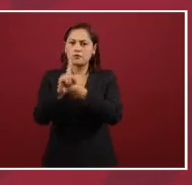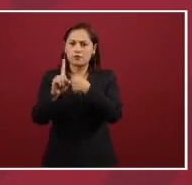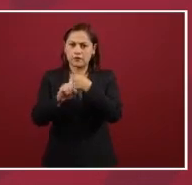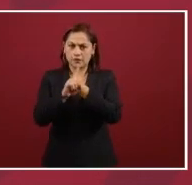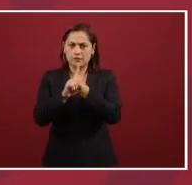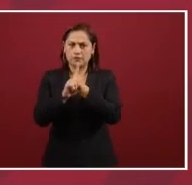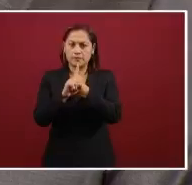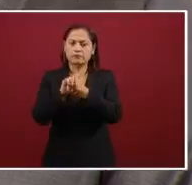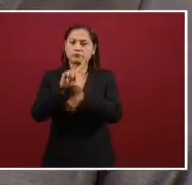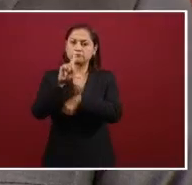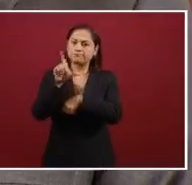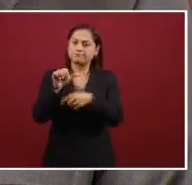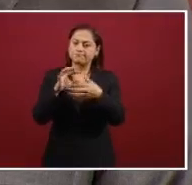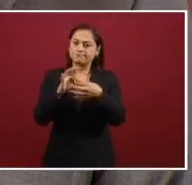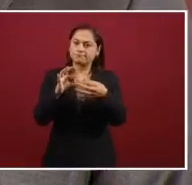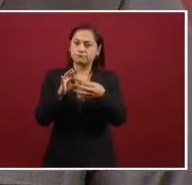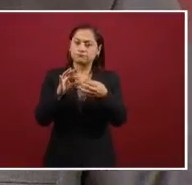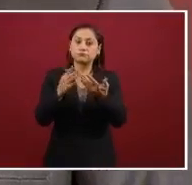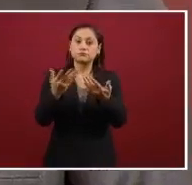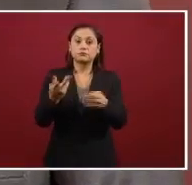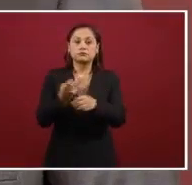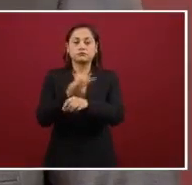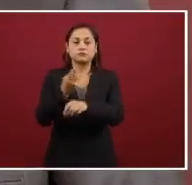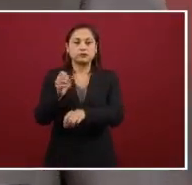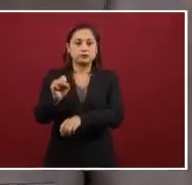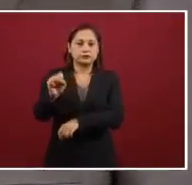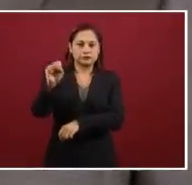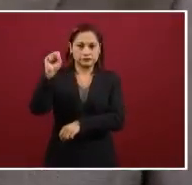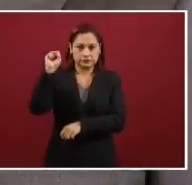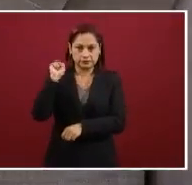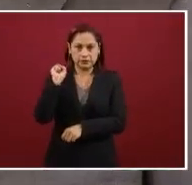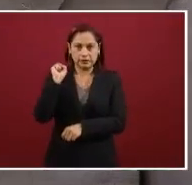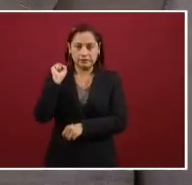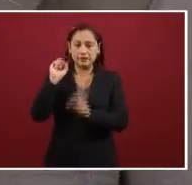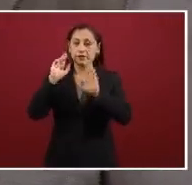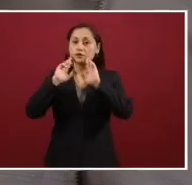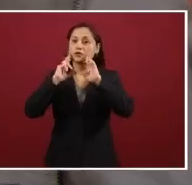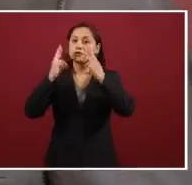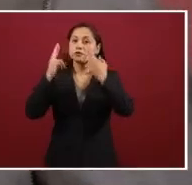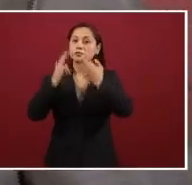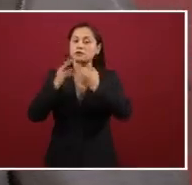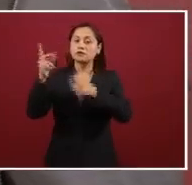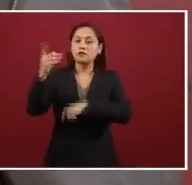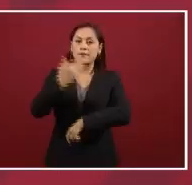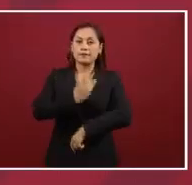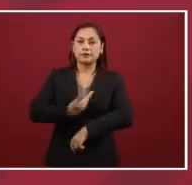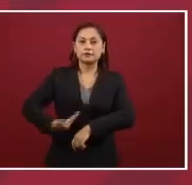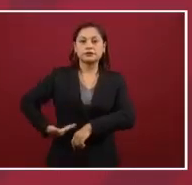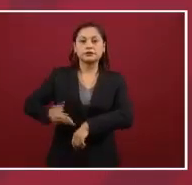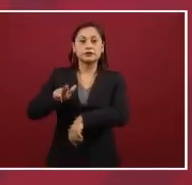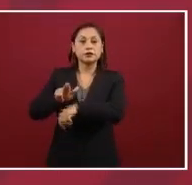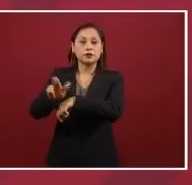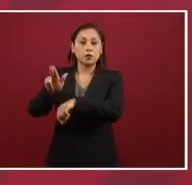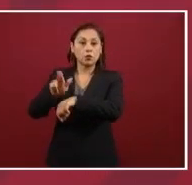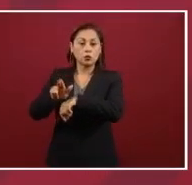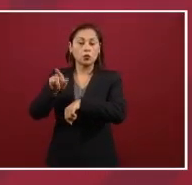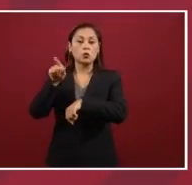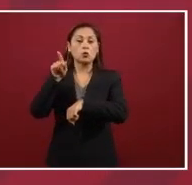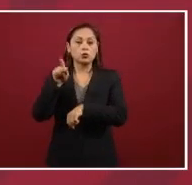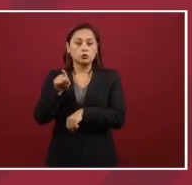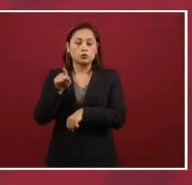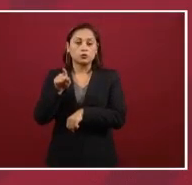El pasado fin de semana nos reunimos con el presidente de Honduras. Continúa